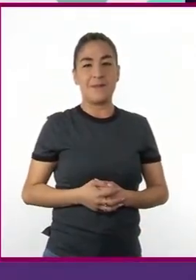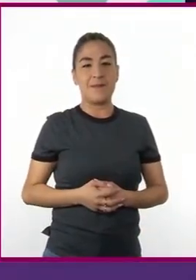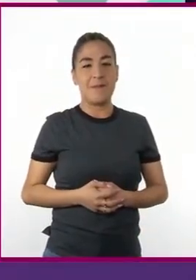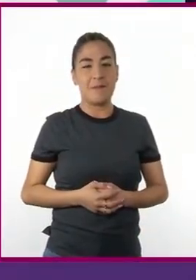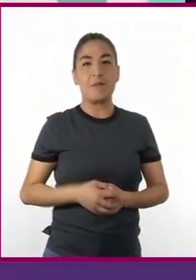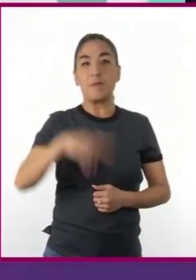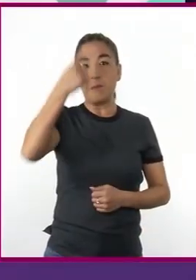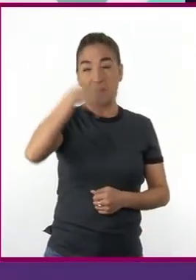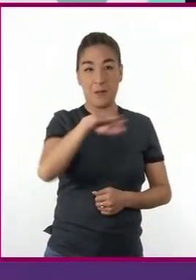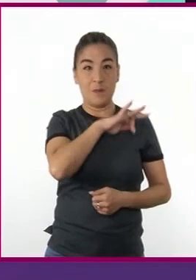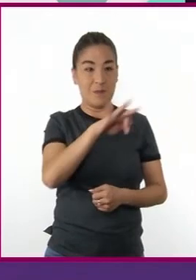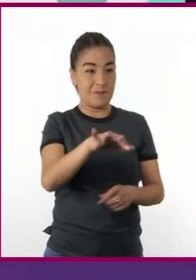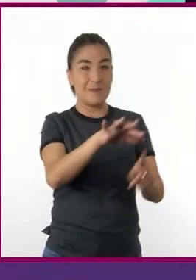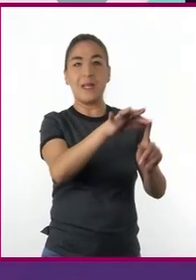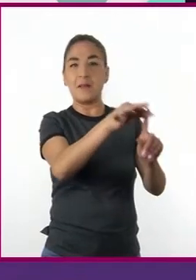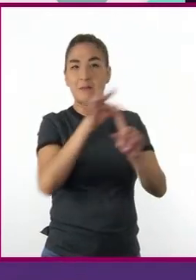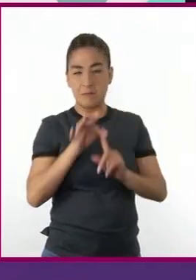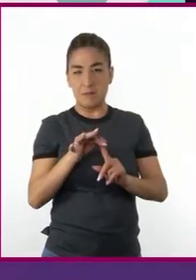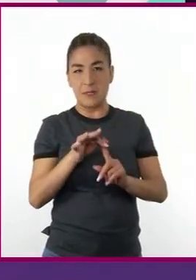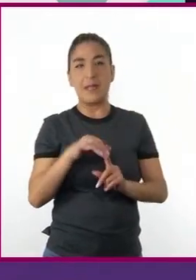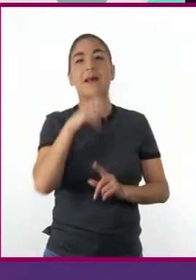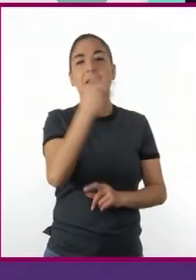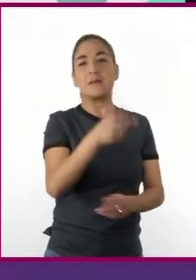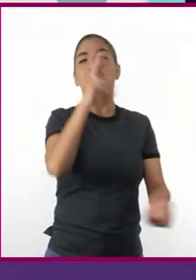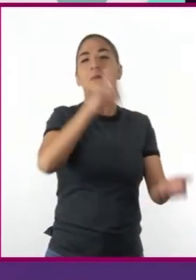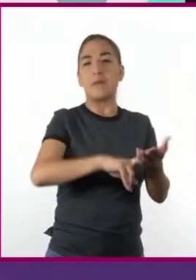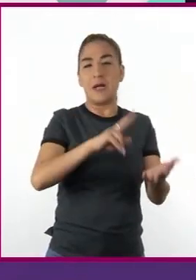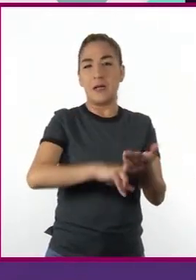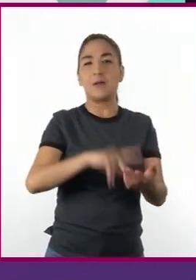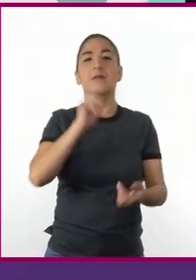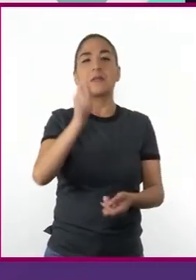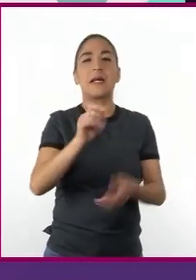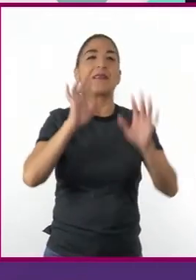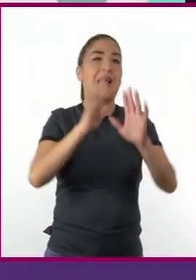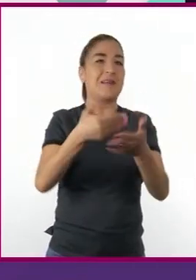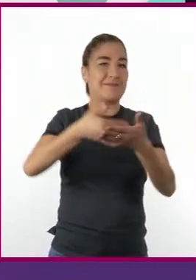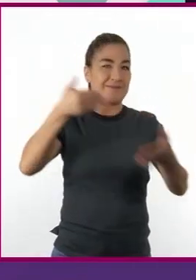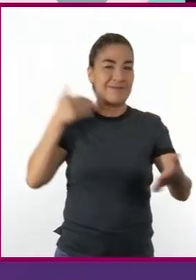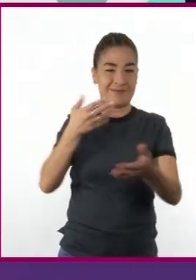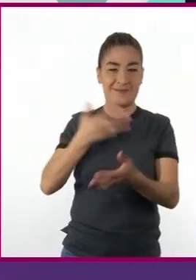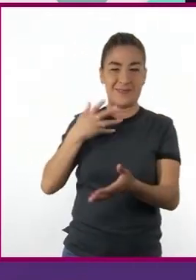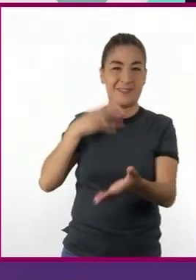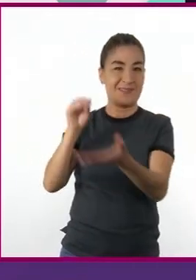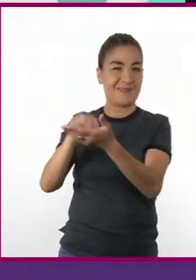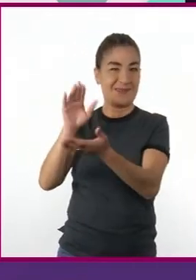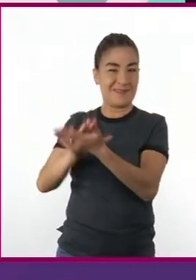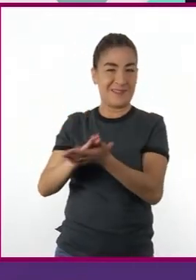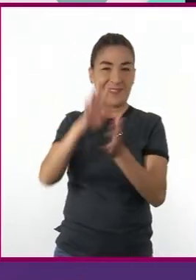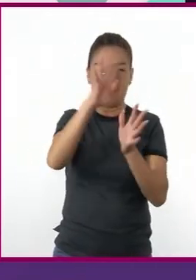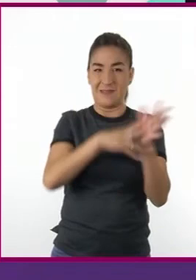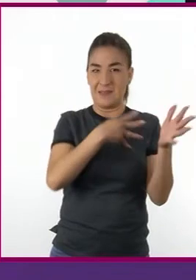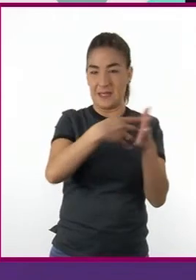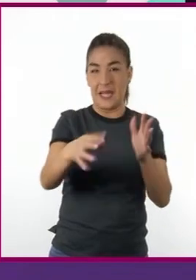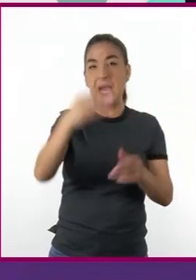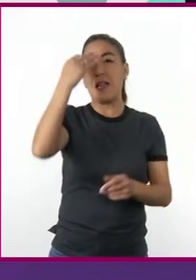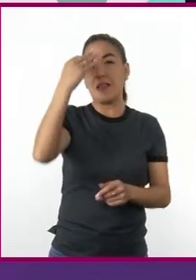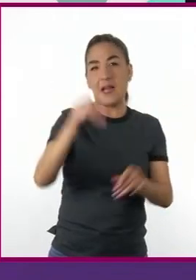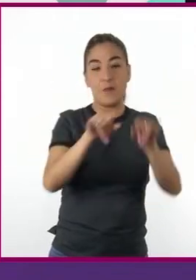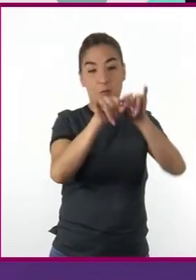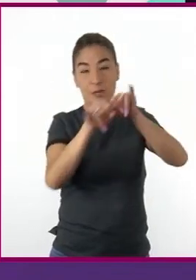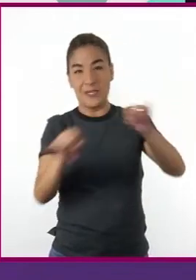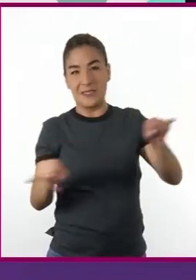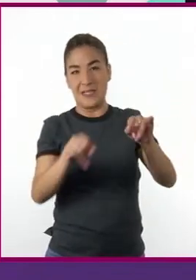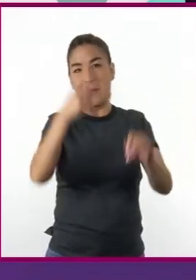poder encontrar la ecuación, vamos a usar los valores que ya se tienen, en este caso, el tiempo y la distancia de